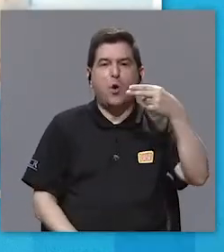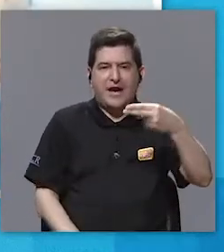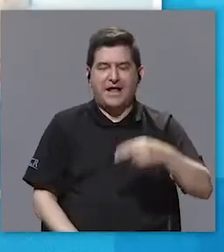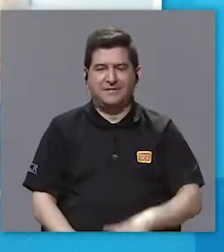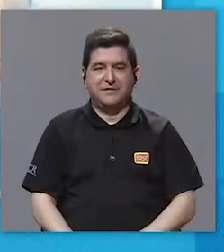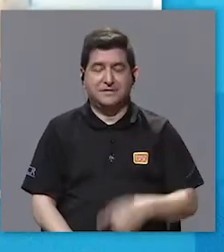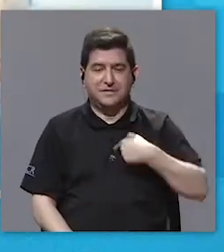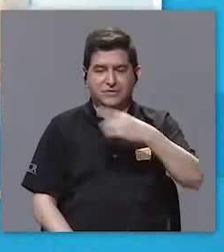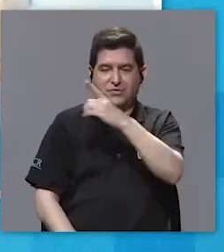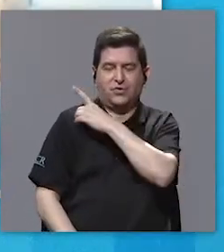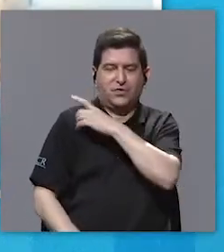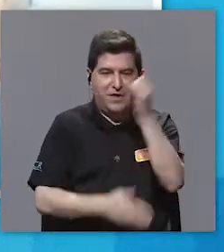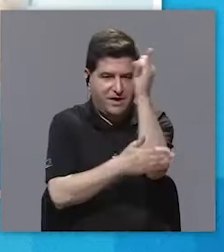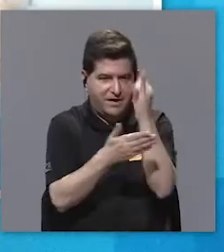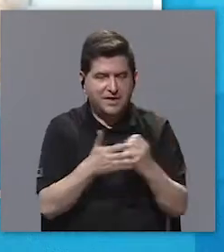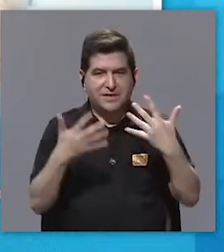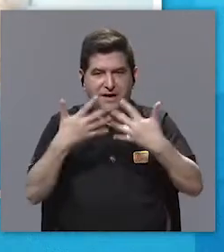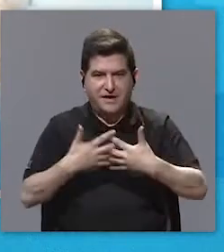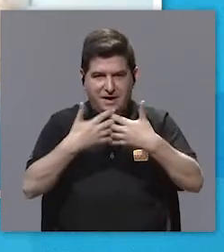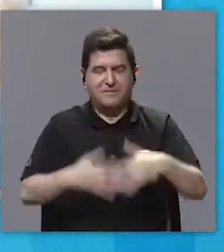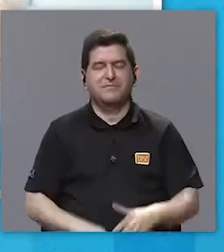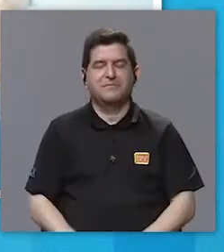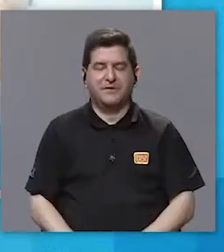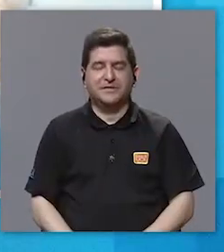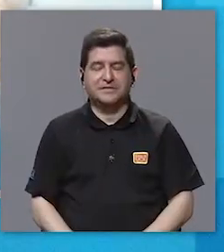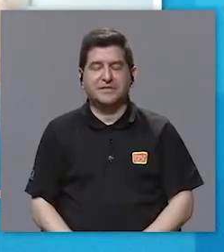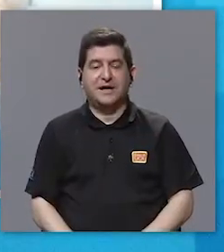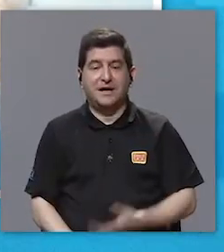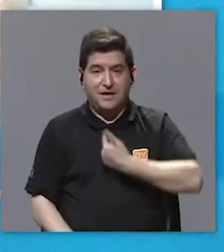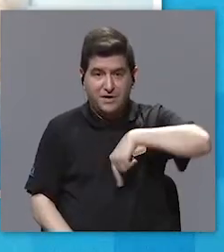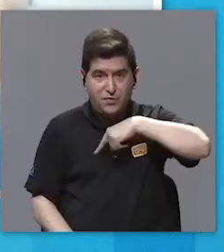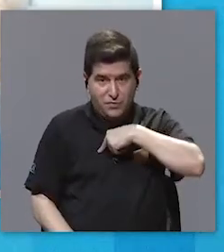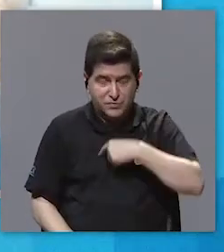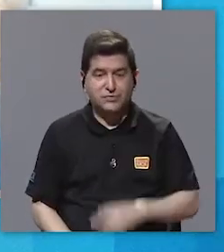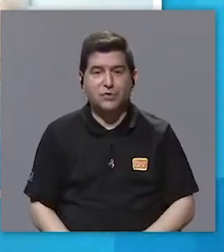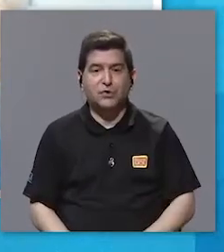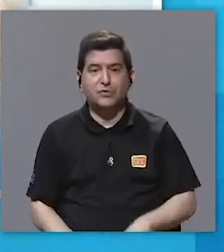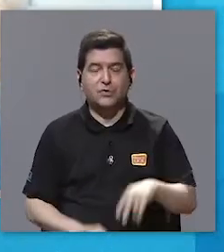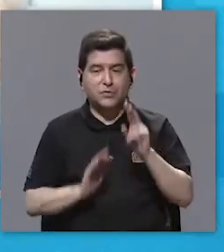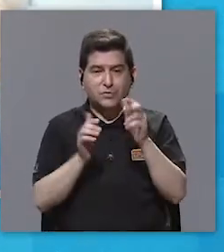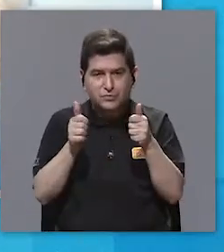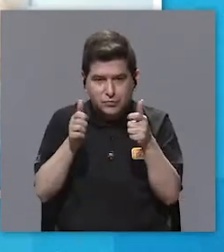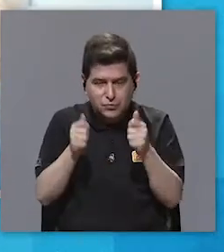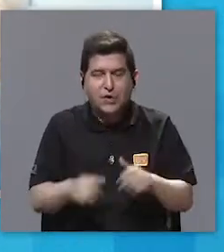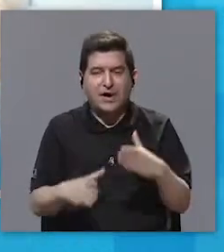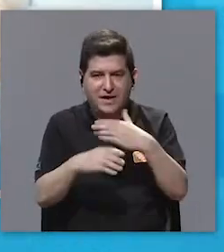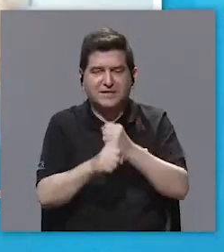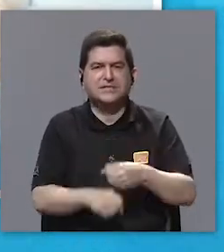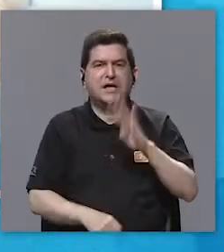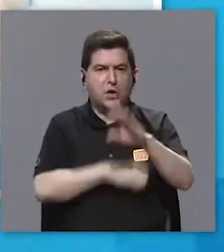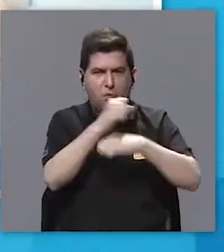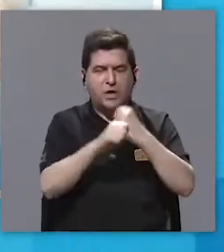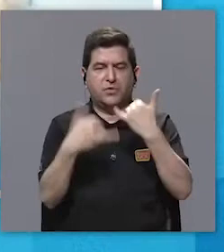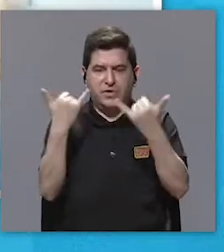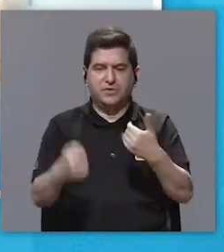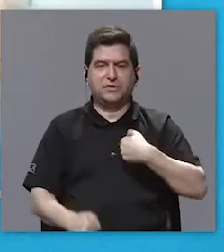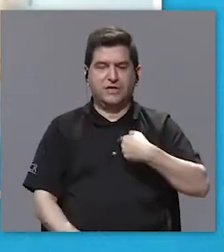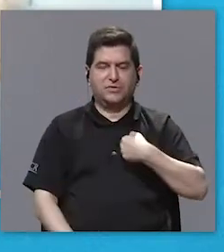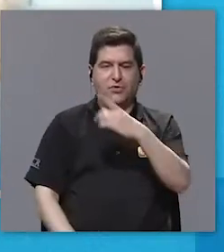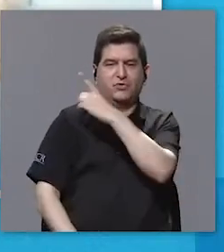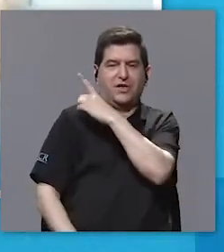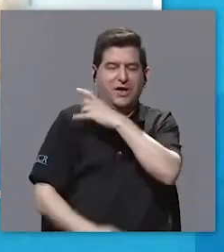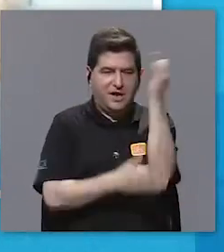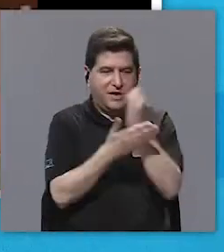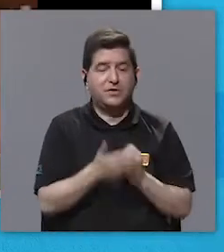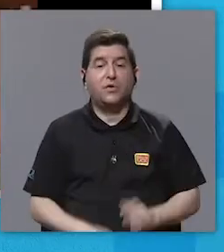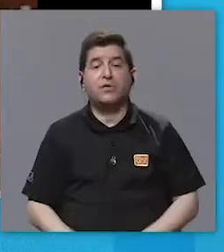es diego hernández yo soy director de arte en la empresa afp jlap somos una empresa de desarrollo de videojuegos tengo más o menos cuatro años de ser